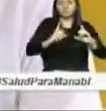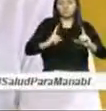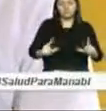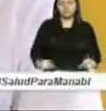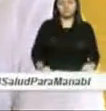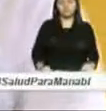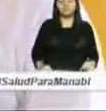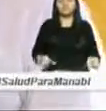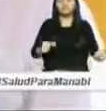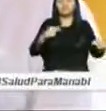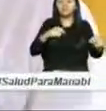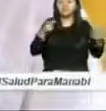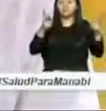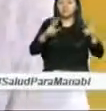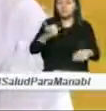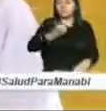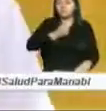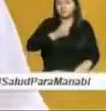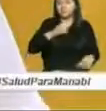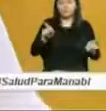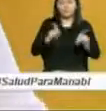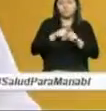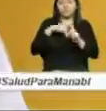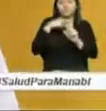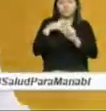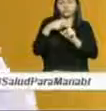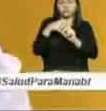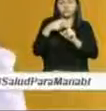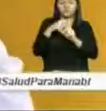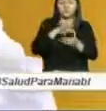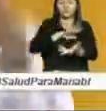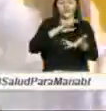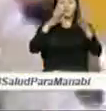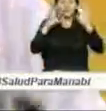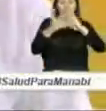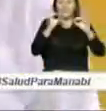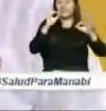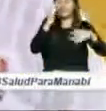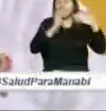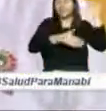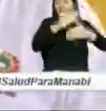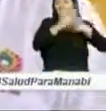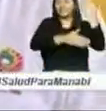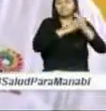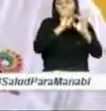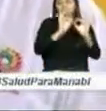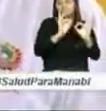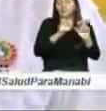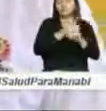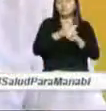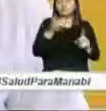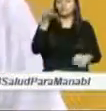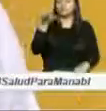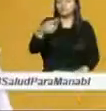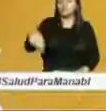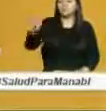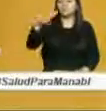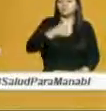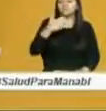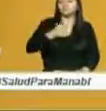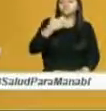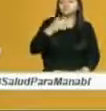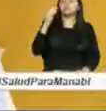somos los más duros críticos de nosotros mismos. Los éxitos de la revolución nadie los puede negar. Fíjense todo lo que hemos tenido que enfrentar